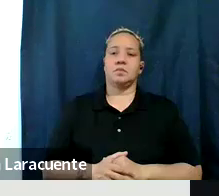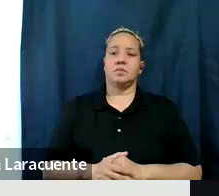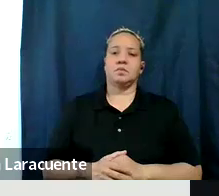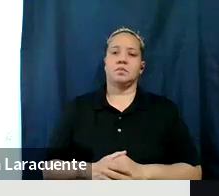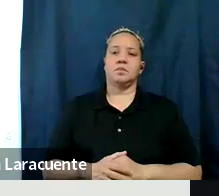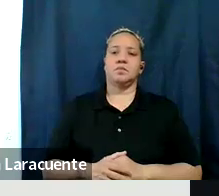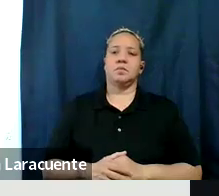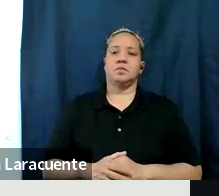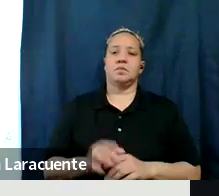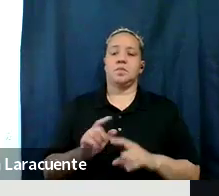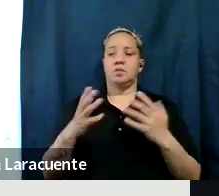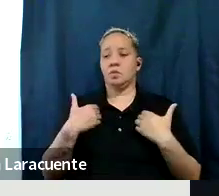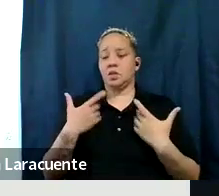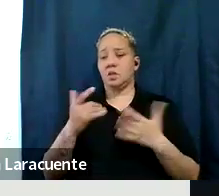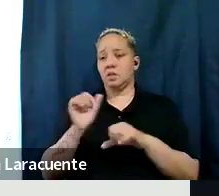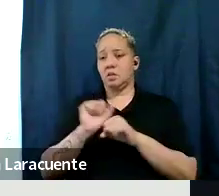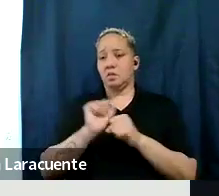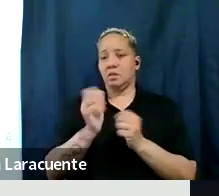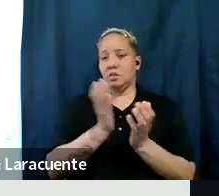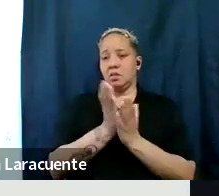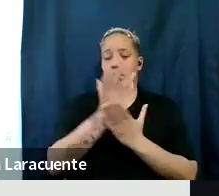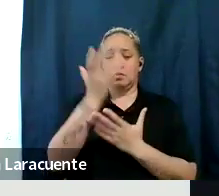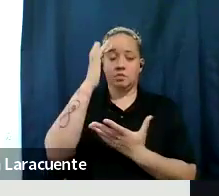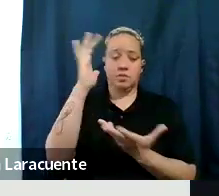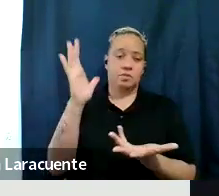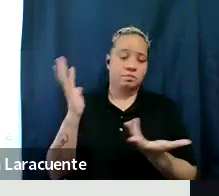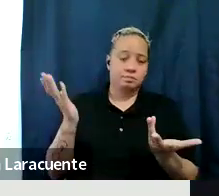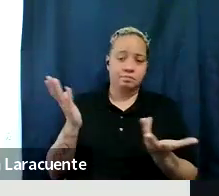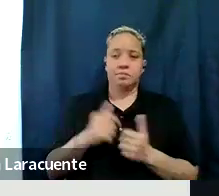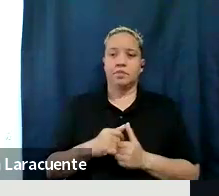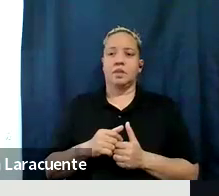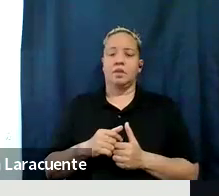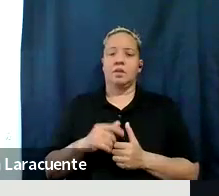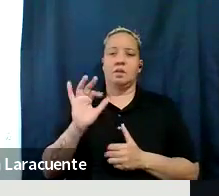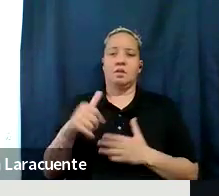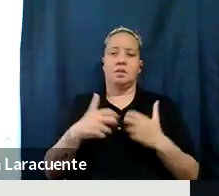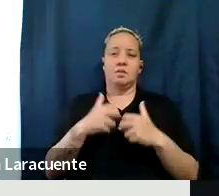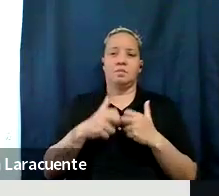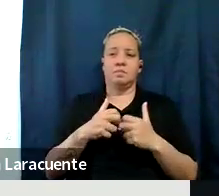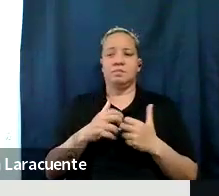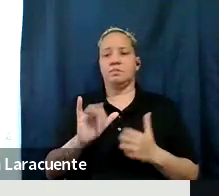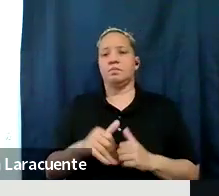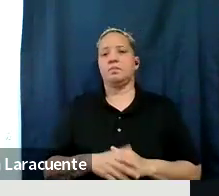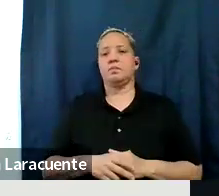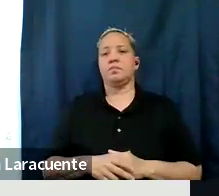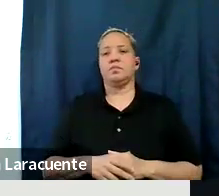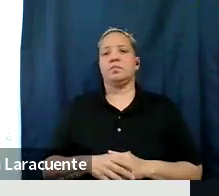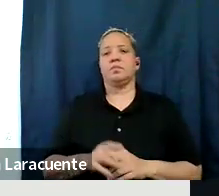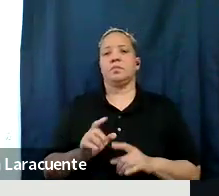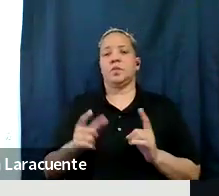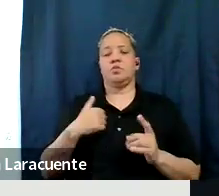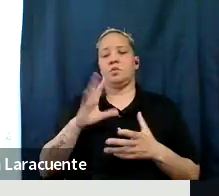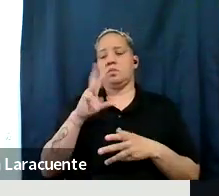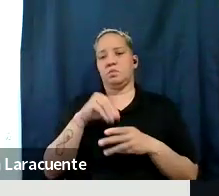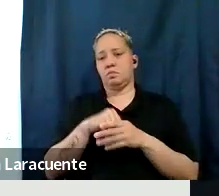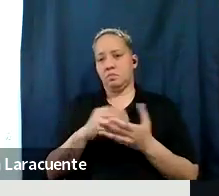física, ¿de qué te sirve tener los derechos intelectuales, no? Creo que de ahí viene un poco el nudo gordiano, ¿no? Pero en fin, ya les digo, yo no me voy a meter